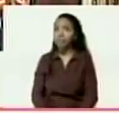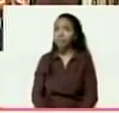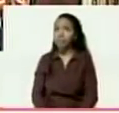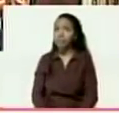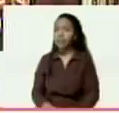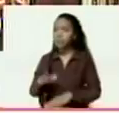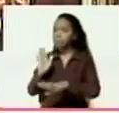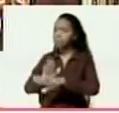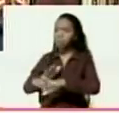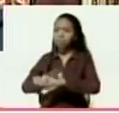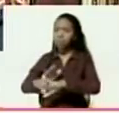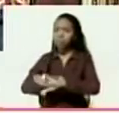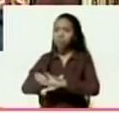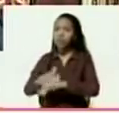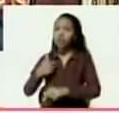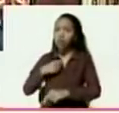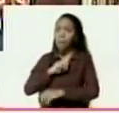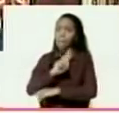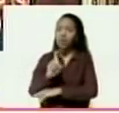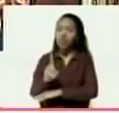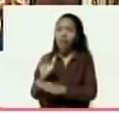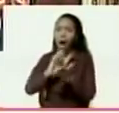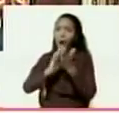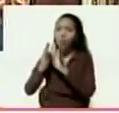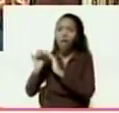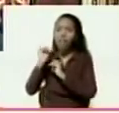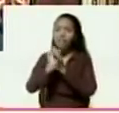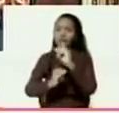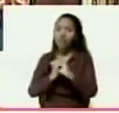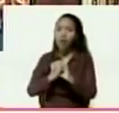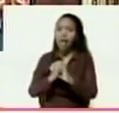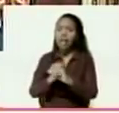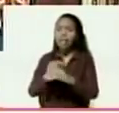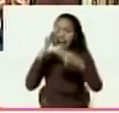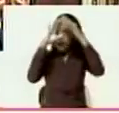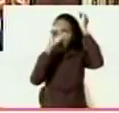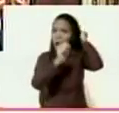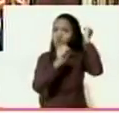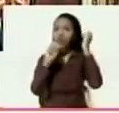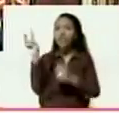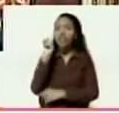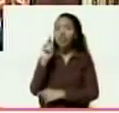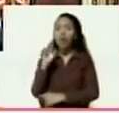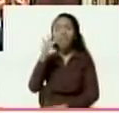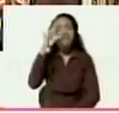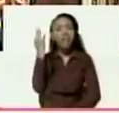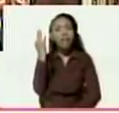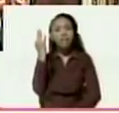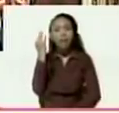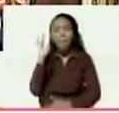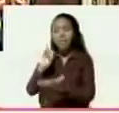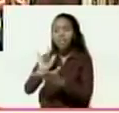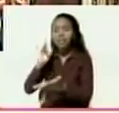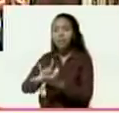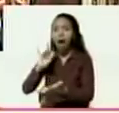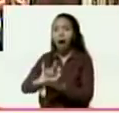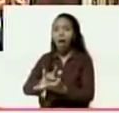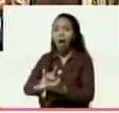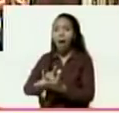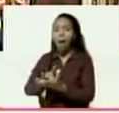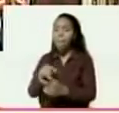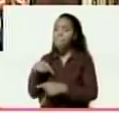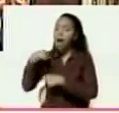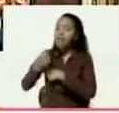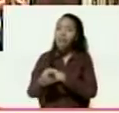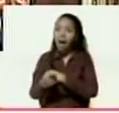¿Qué pasaría, le pregunto yo a la comunidad internacional, si el embajador de Venezuela en Francia participara mañana